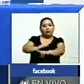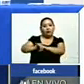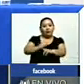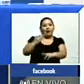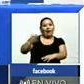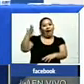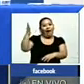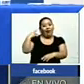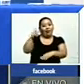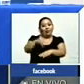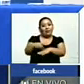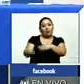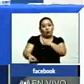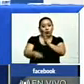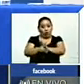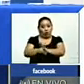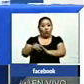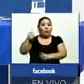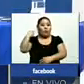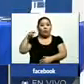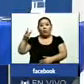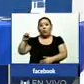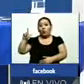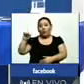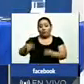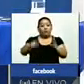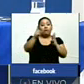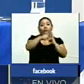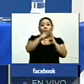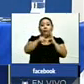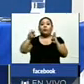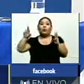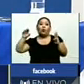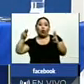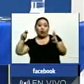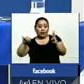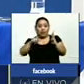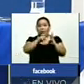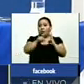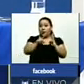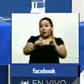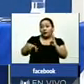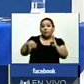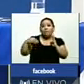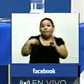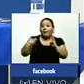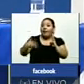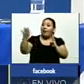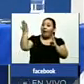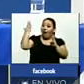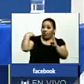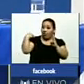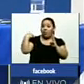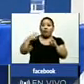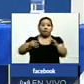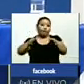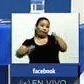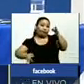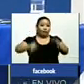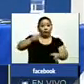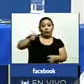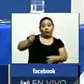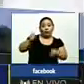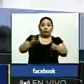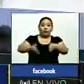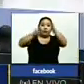del exdiputado del PCN Wilber Rivera y Ronnie Hueso, invalidado por la Corte Suprema de Justicia cuando estuvo en una magistratura en la